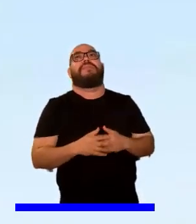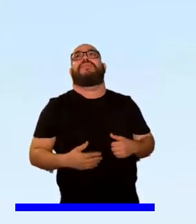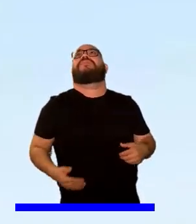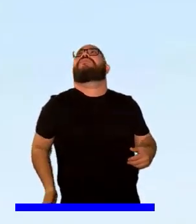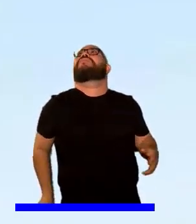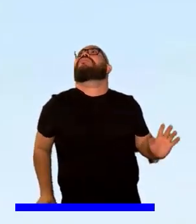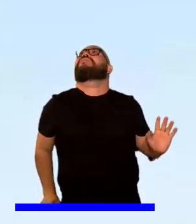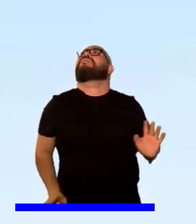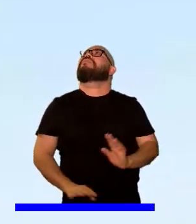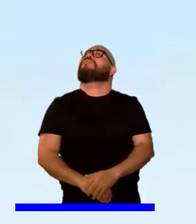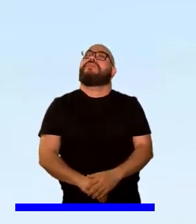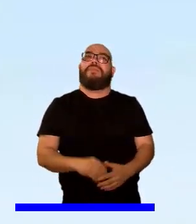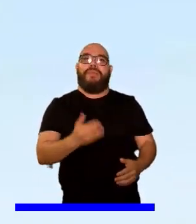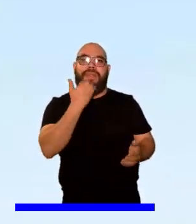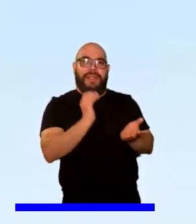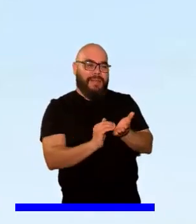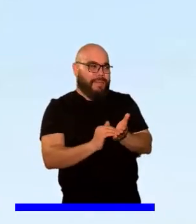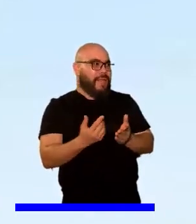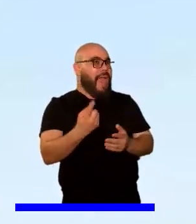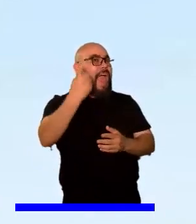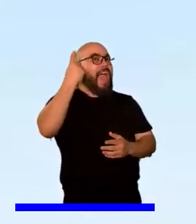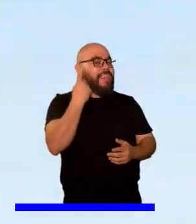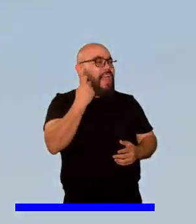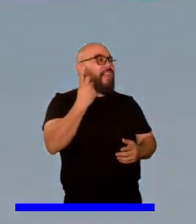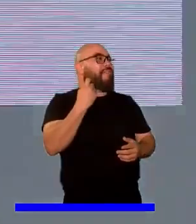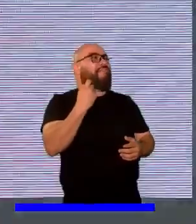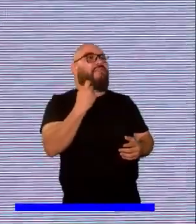cosas tan triviales como, oiga, ¿cómo quedó la Serie Mundial ayer?